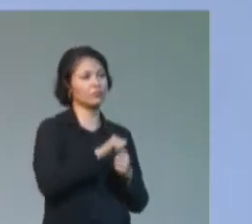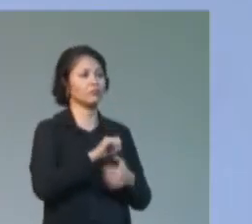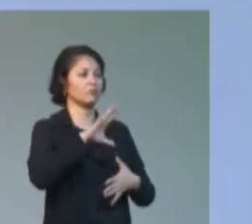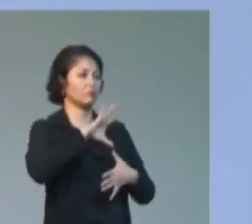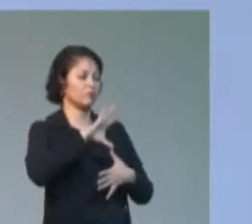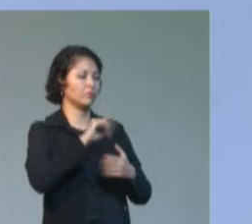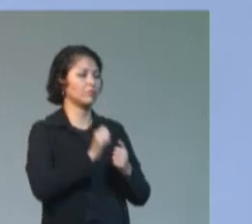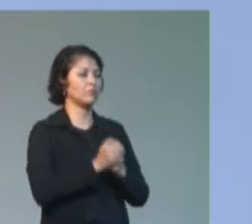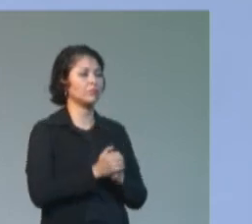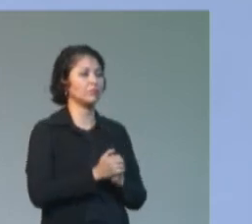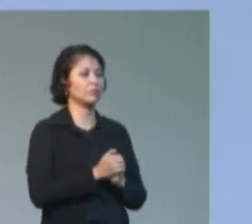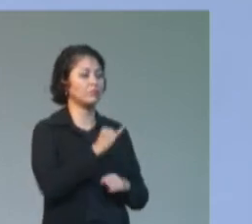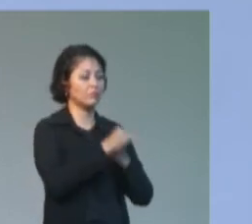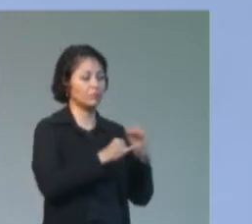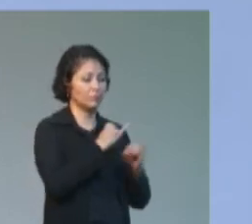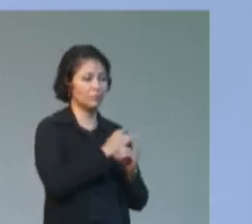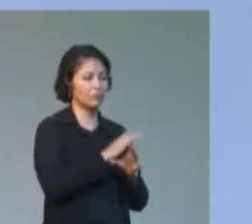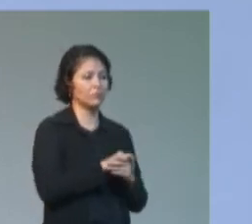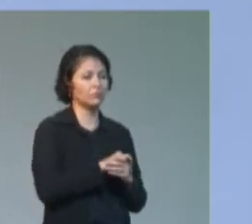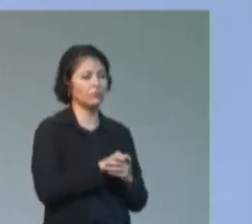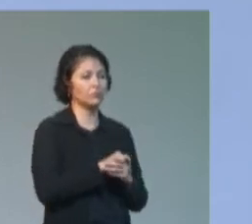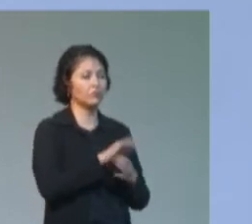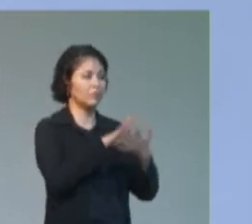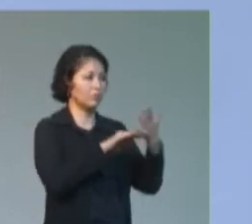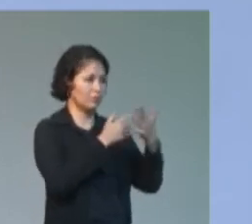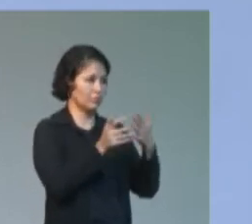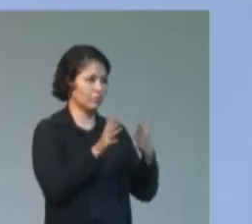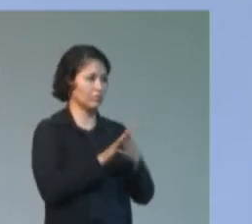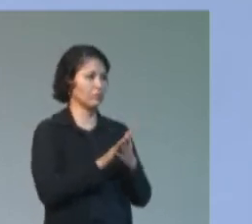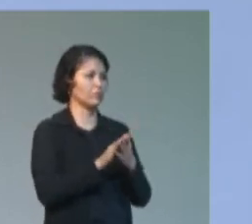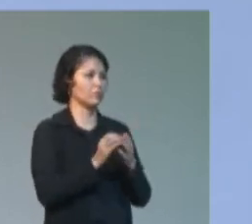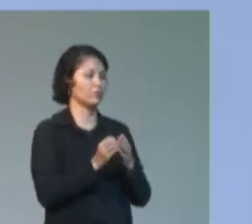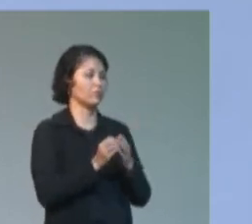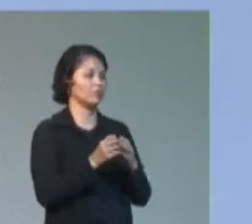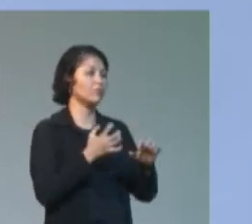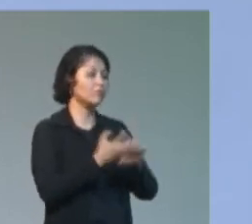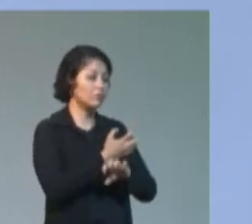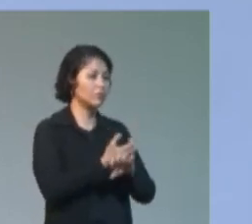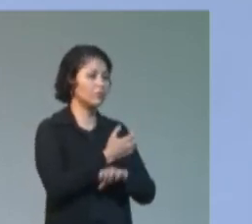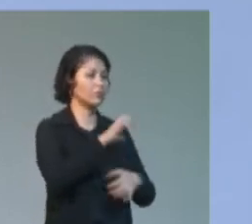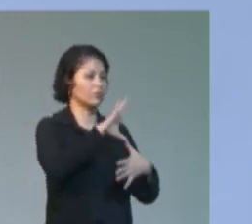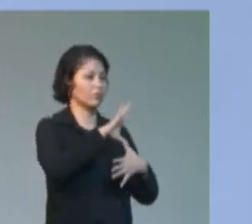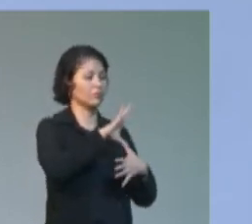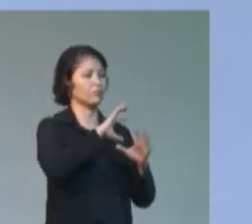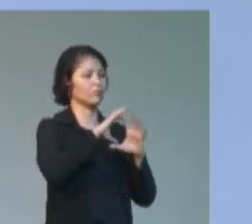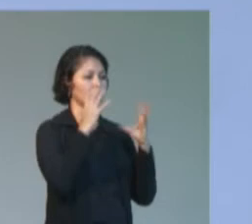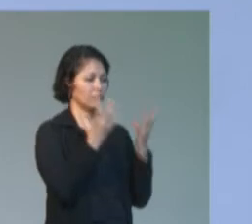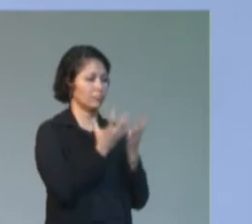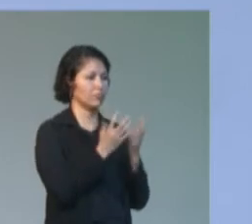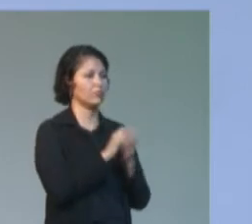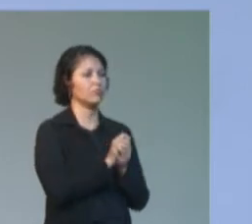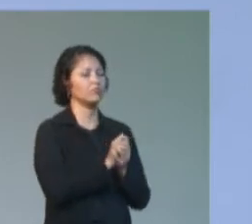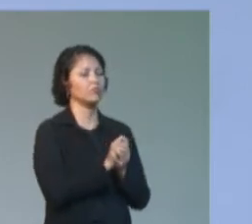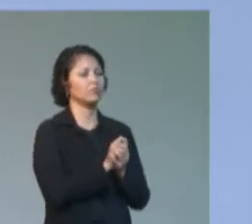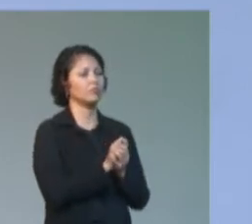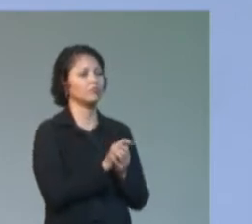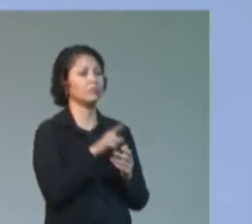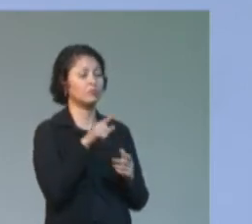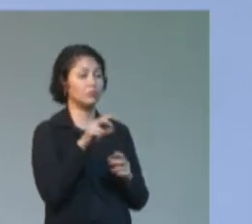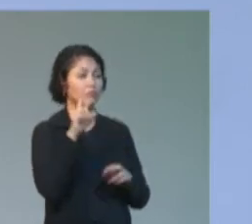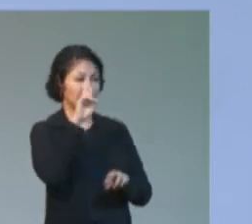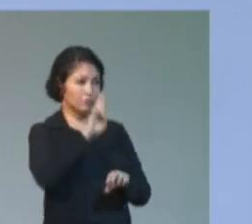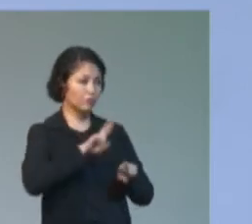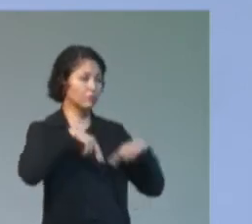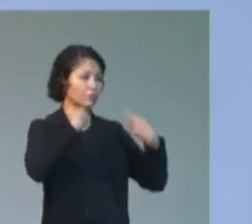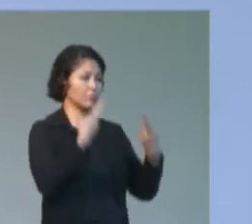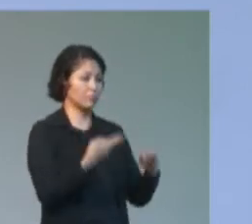na en el programa de televisión educativa de la cumbre de estados iberoamericanos siendo el representante de esta asociación de la